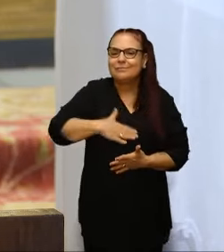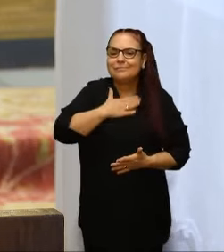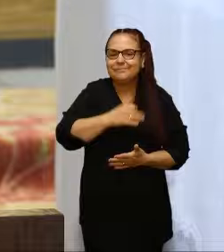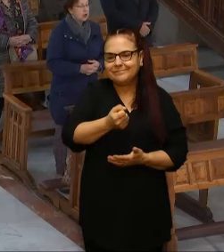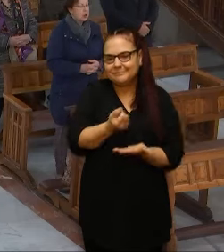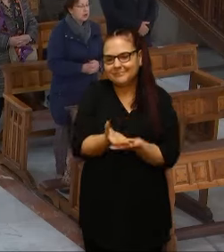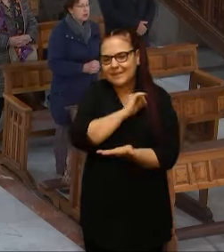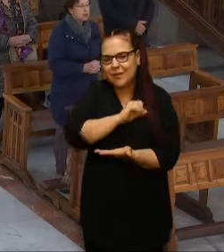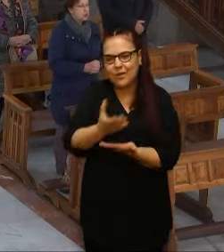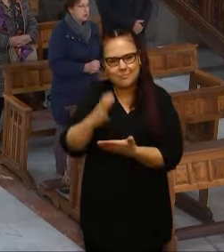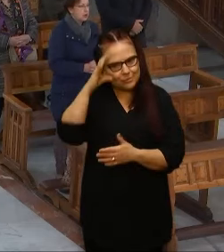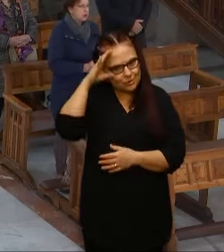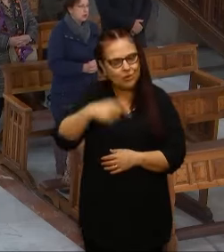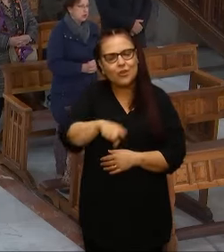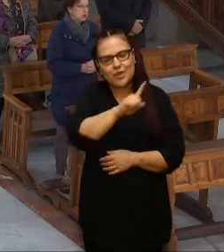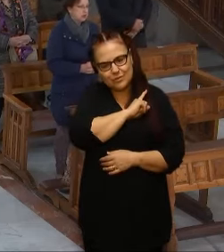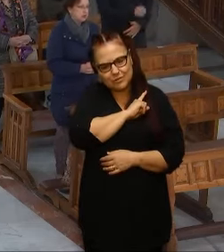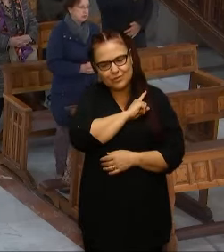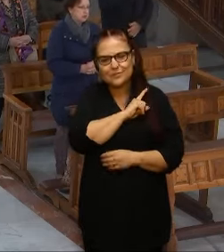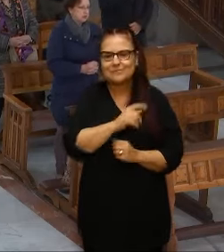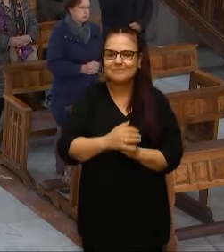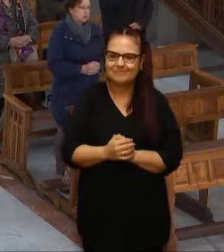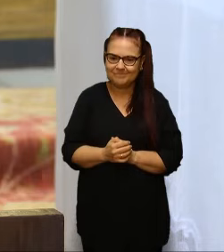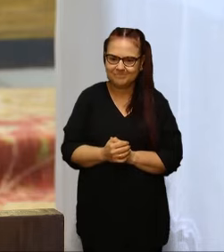al Señor.